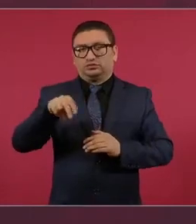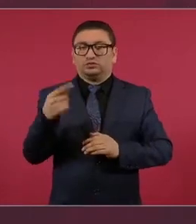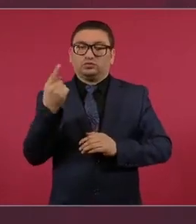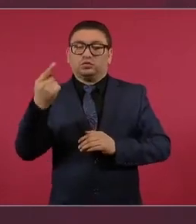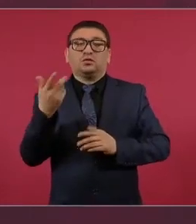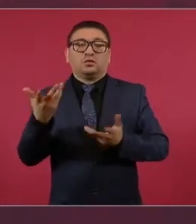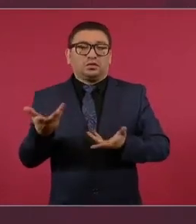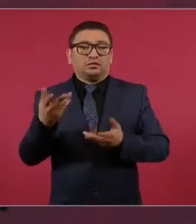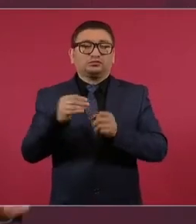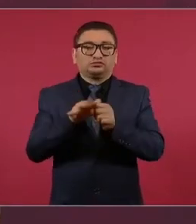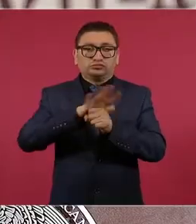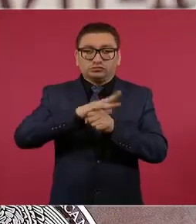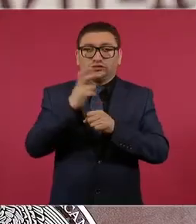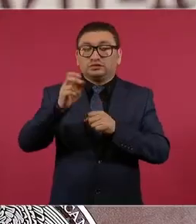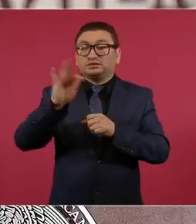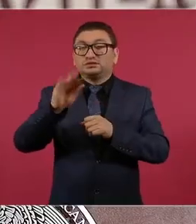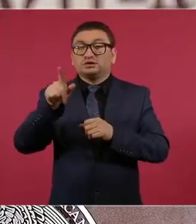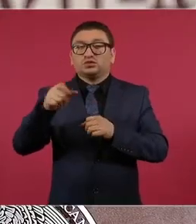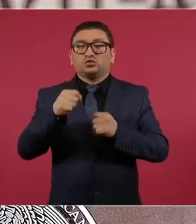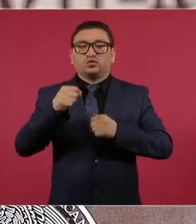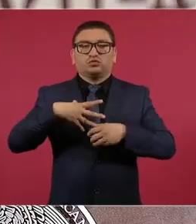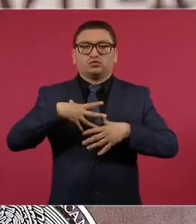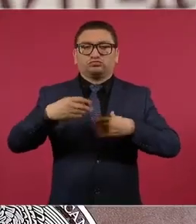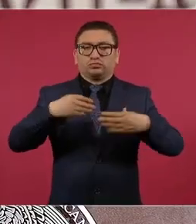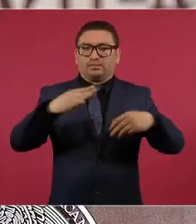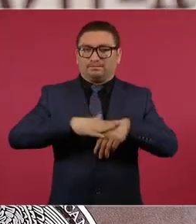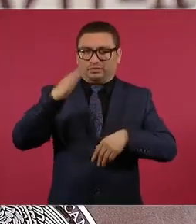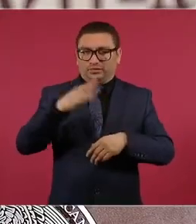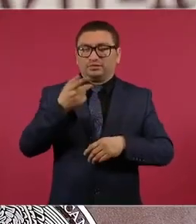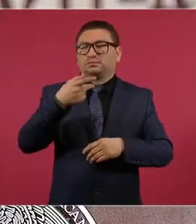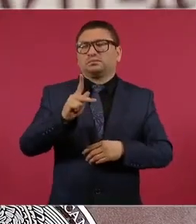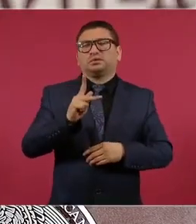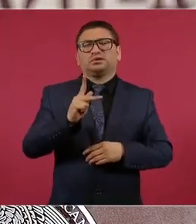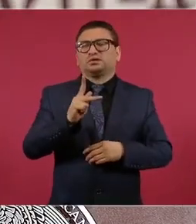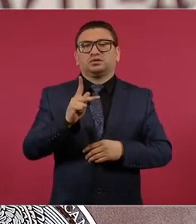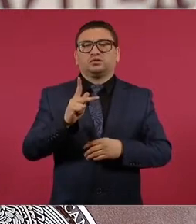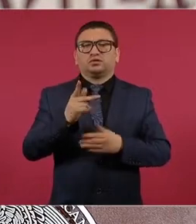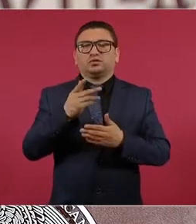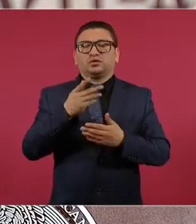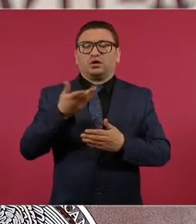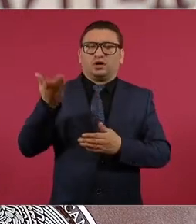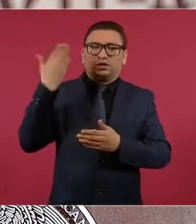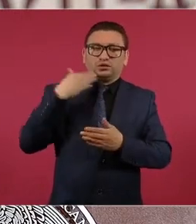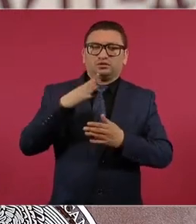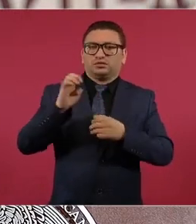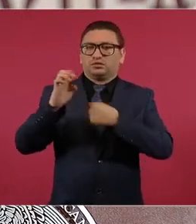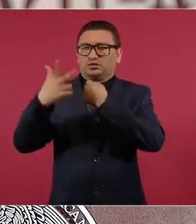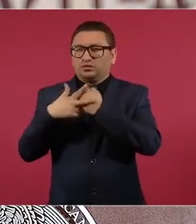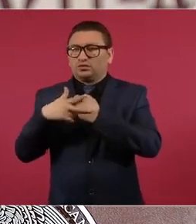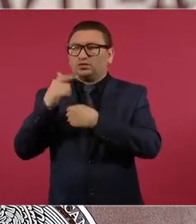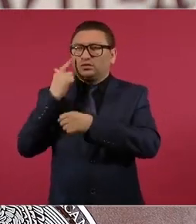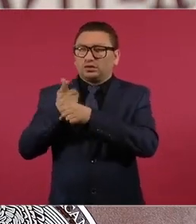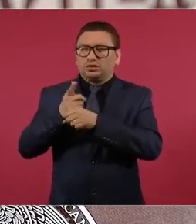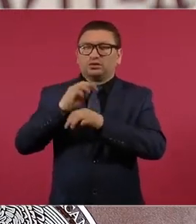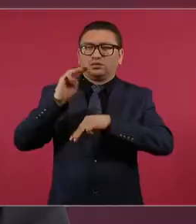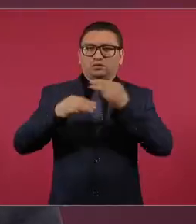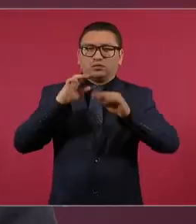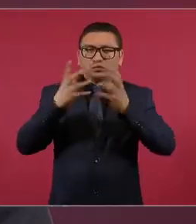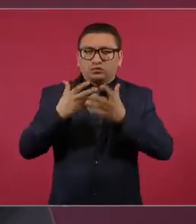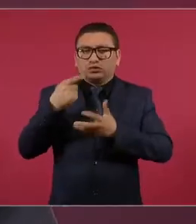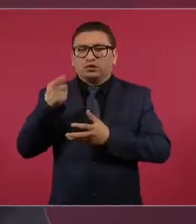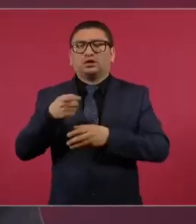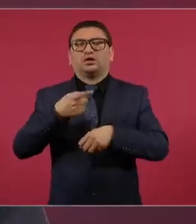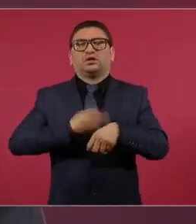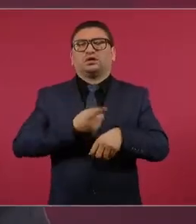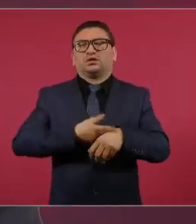seguramente tiene mayor capacidad de transmisión pero por lo que se sabe de los casos que hemos tenido en Europa y que está tenido a nivel global es una